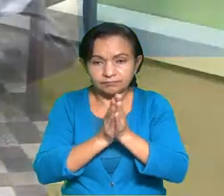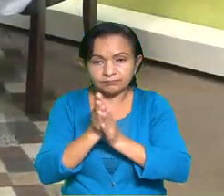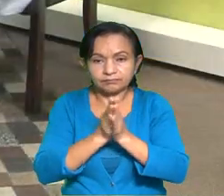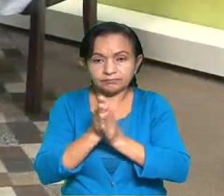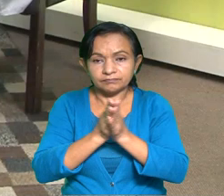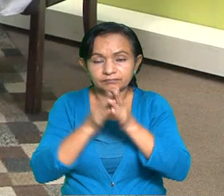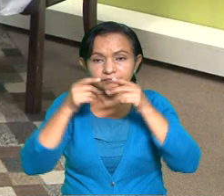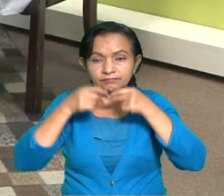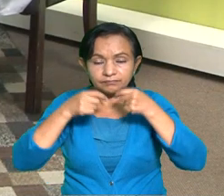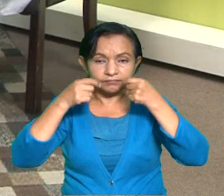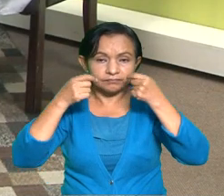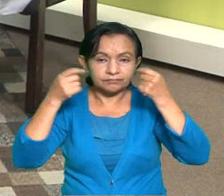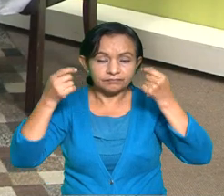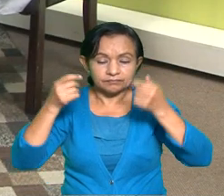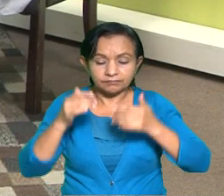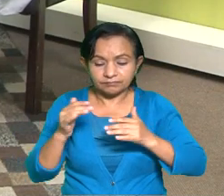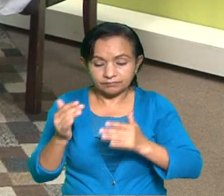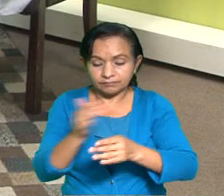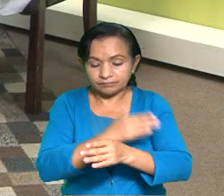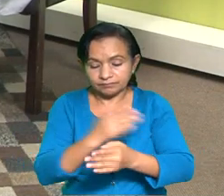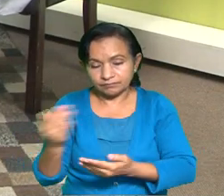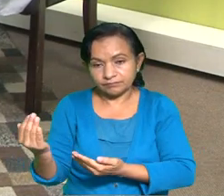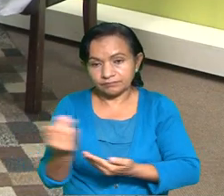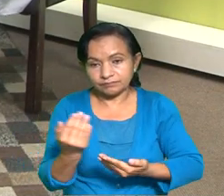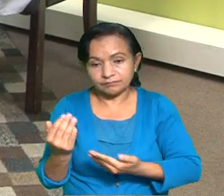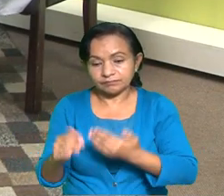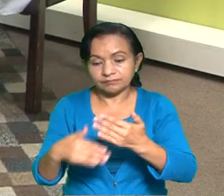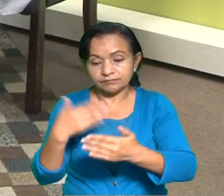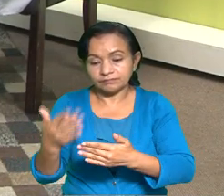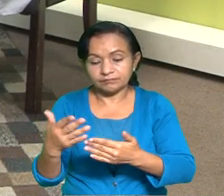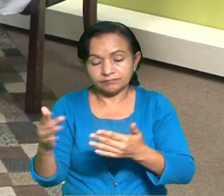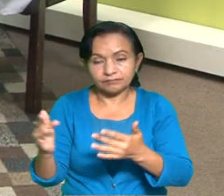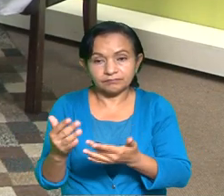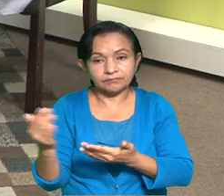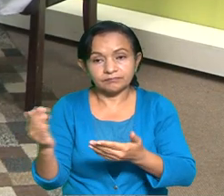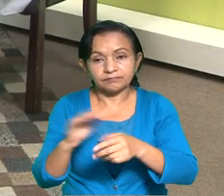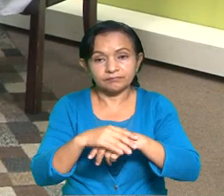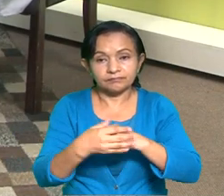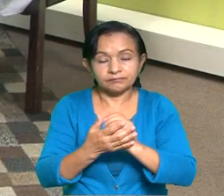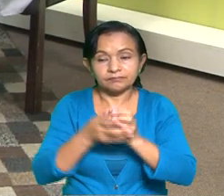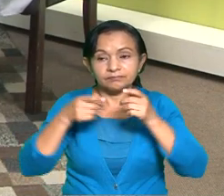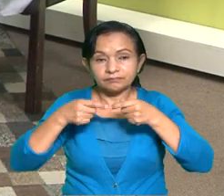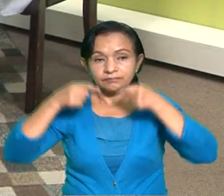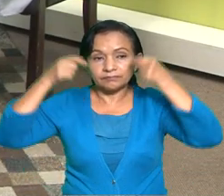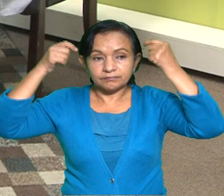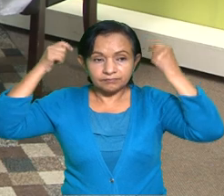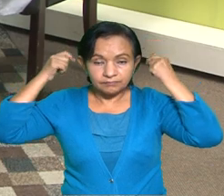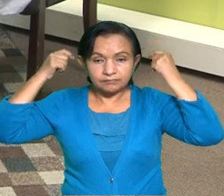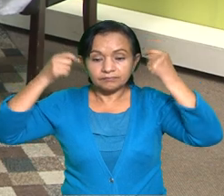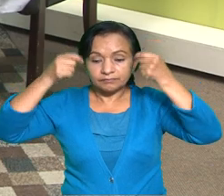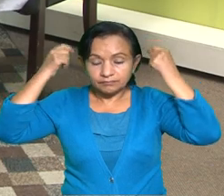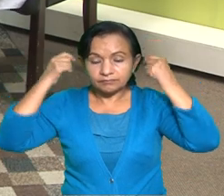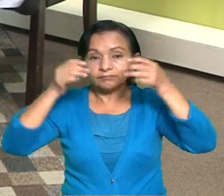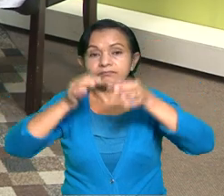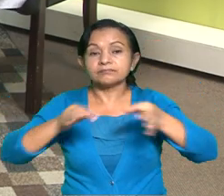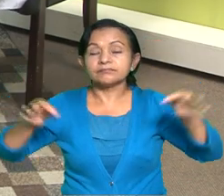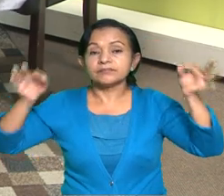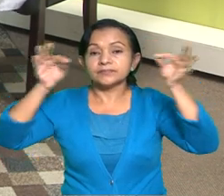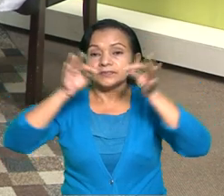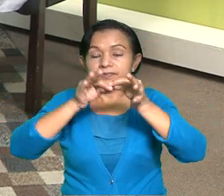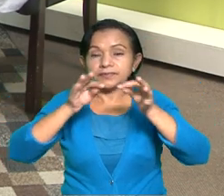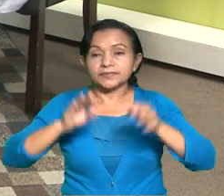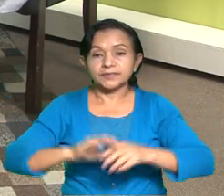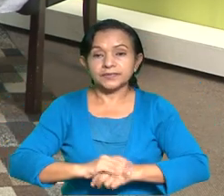de manos, antes de tocar al bebé, después de tocar al bebé, el uso de mascarilla. Uso mascarilla si tiene gripe. Así